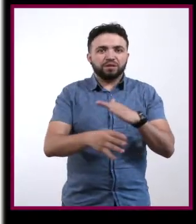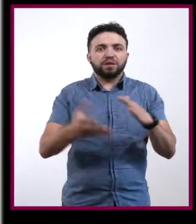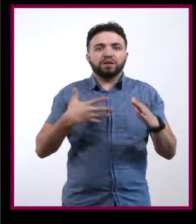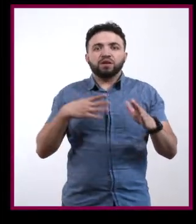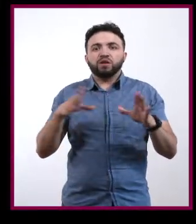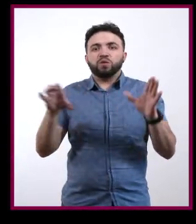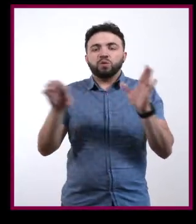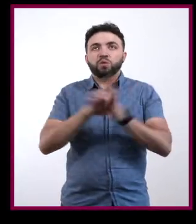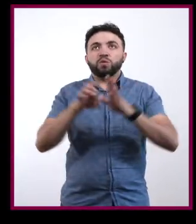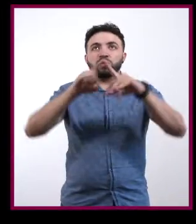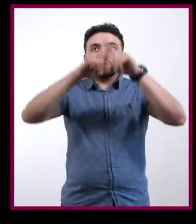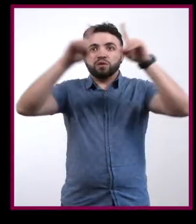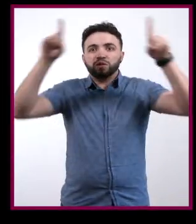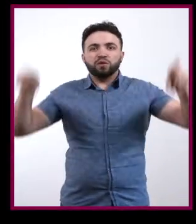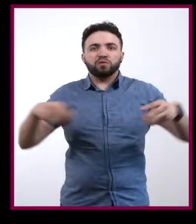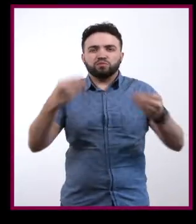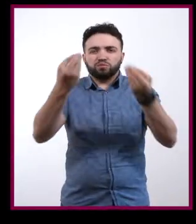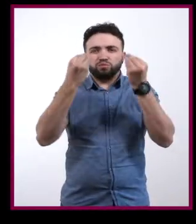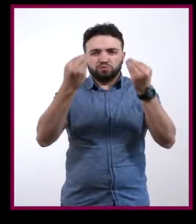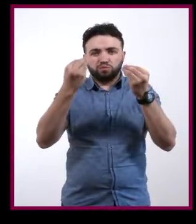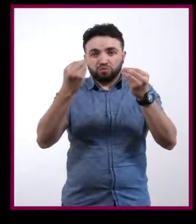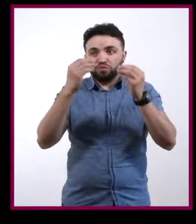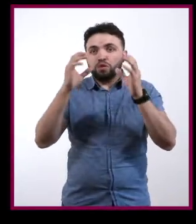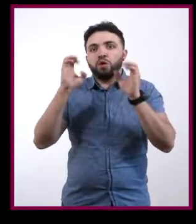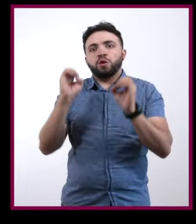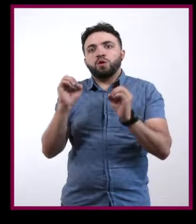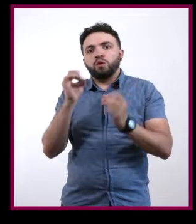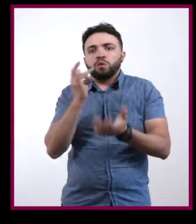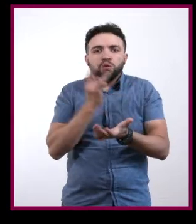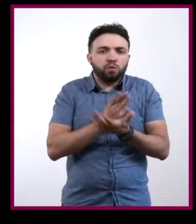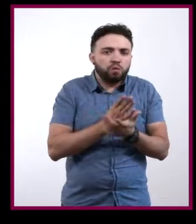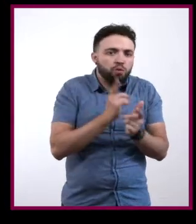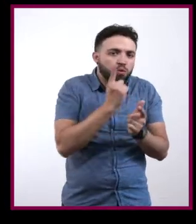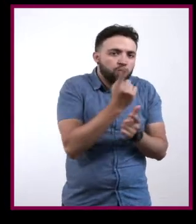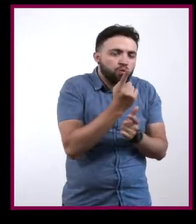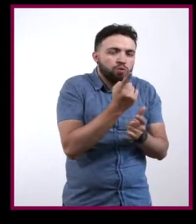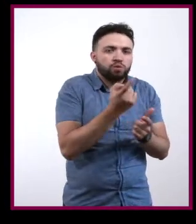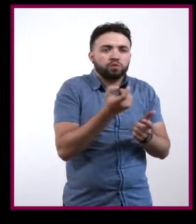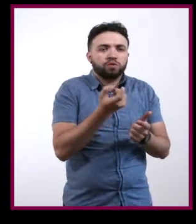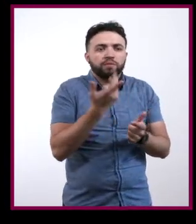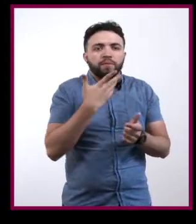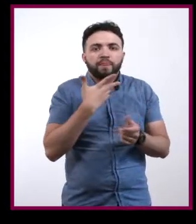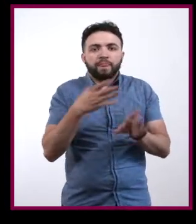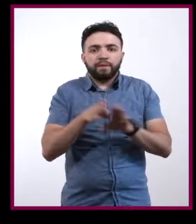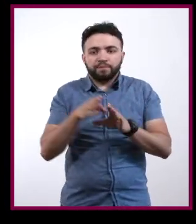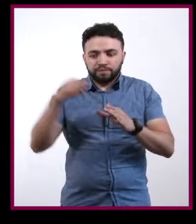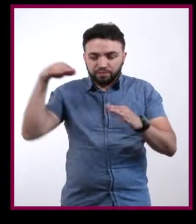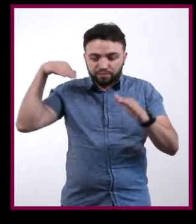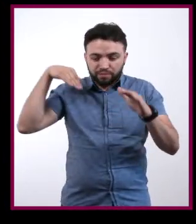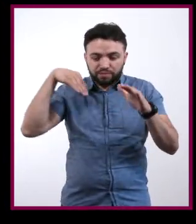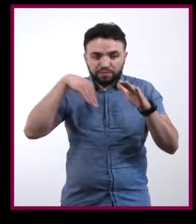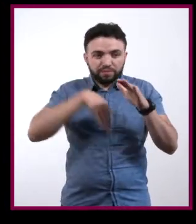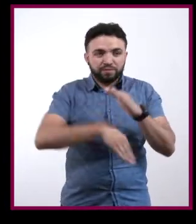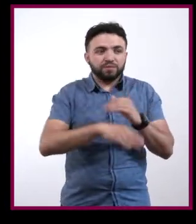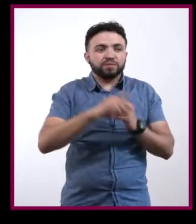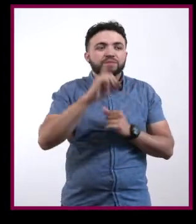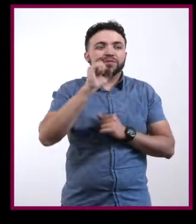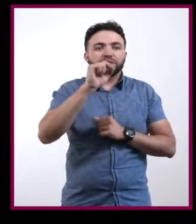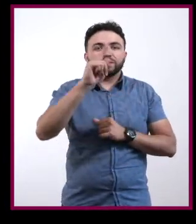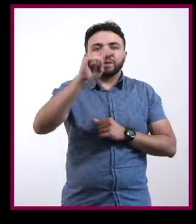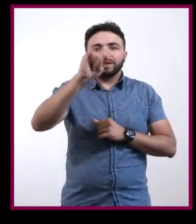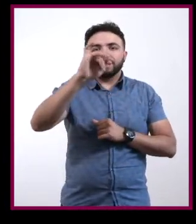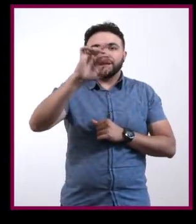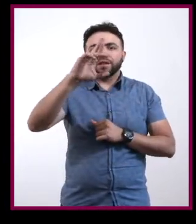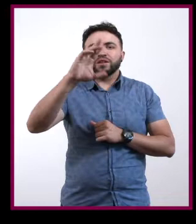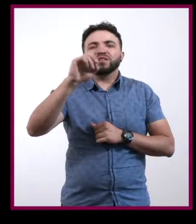ser desde una a varias cámaras, a las cuales se descendía, como su nombre lo dice, a través de un tiro, es decir, de